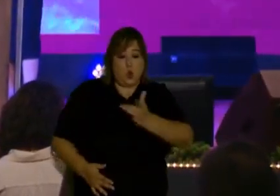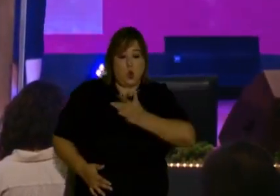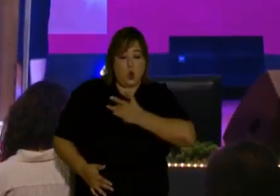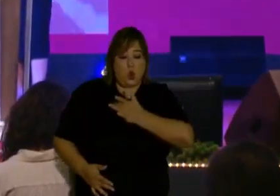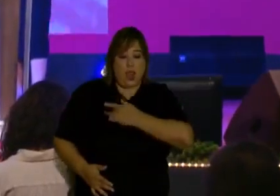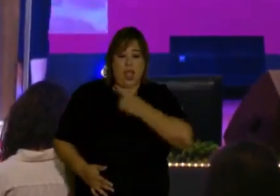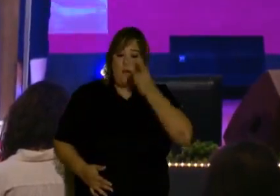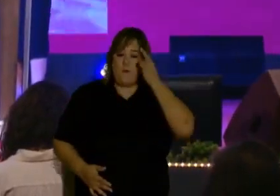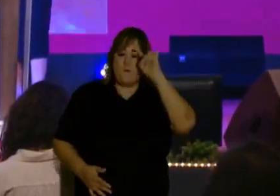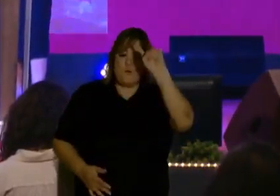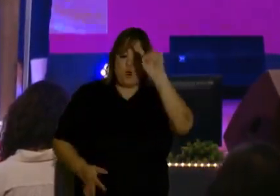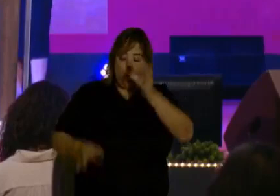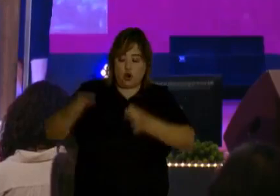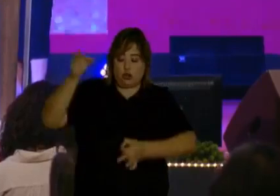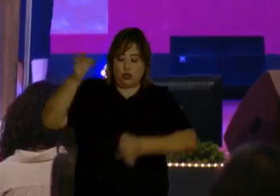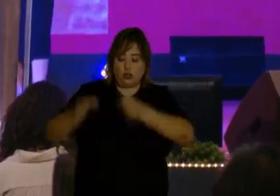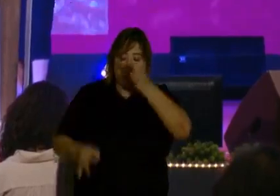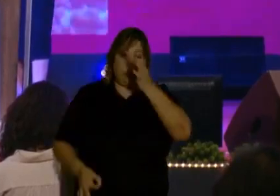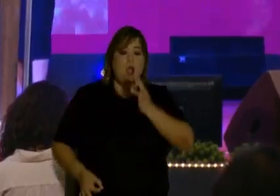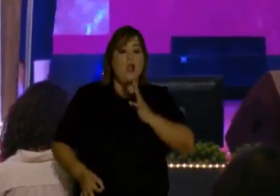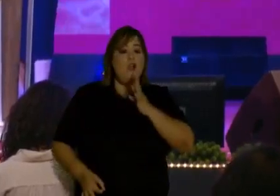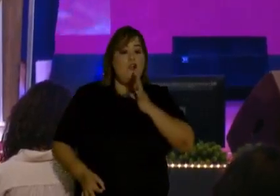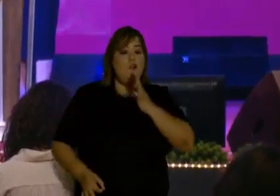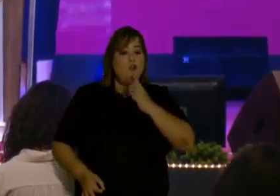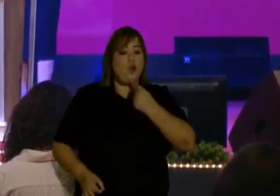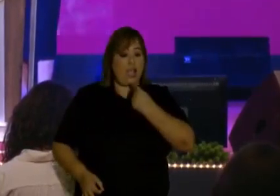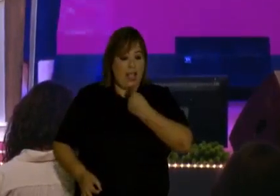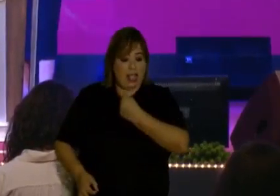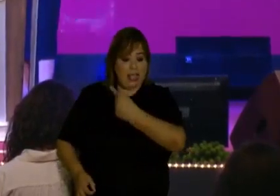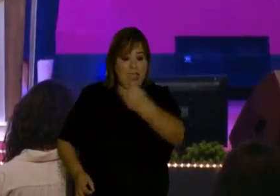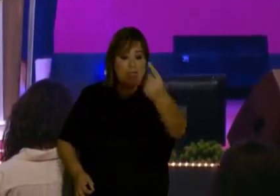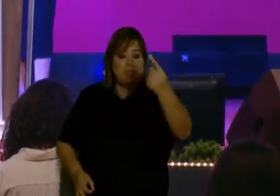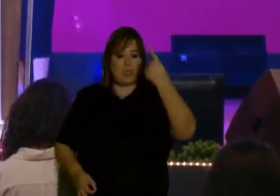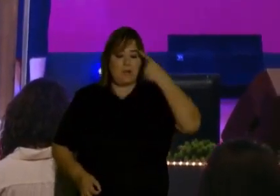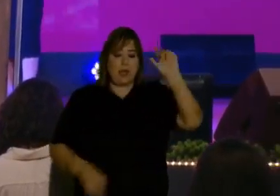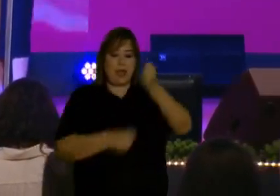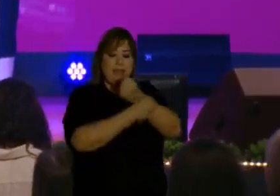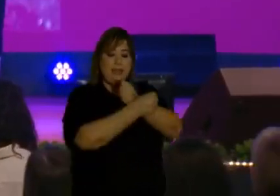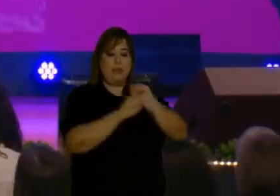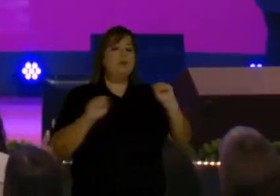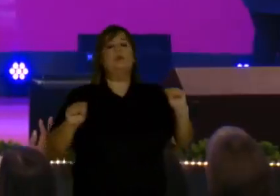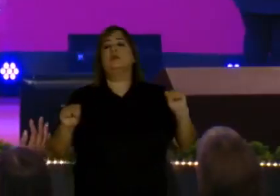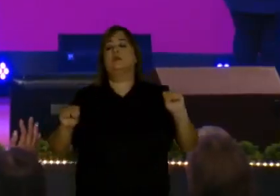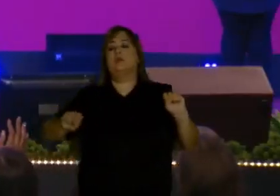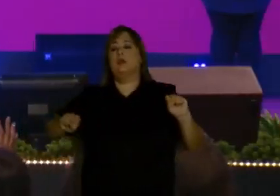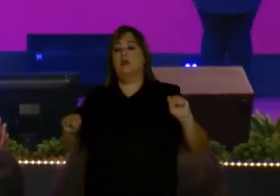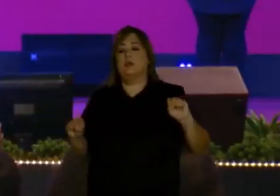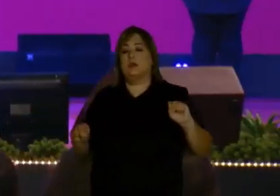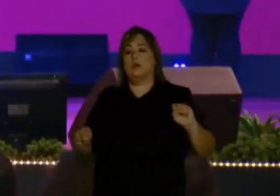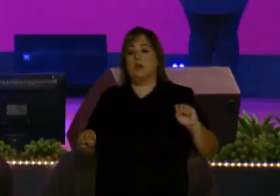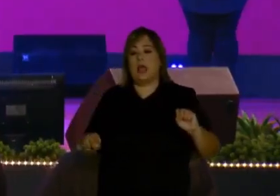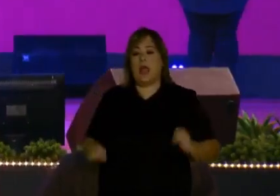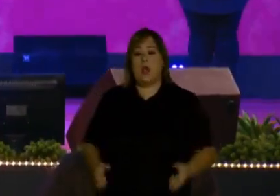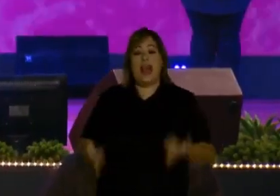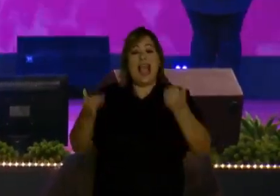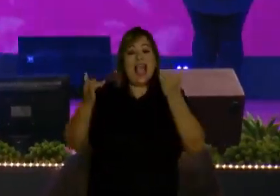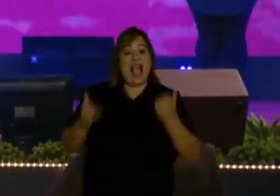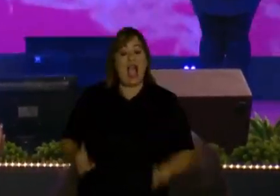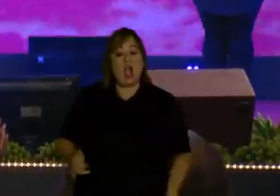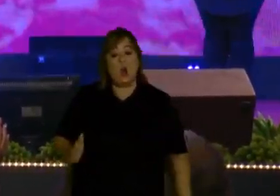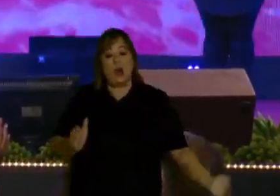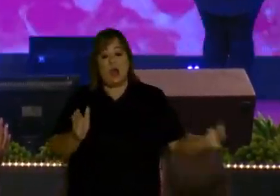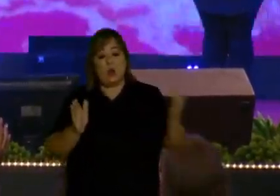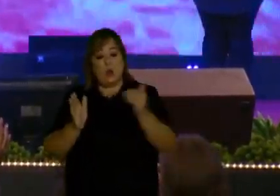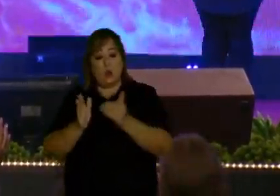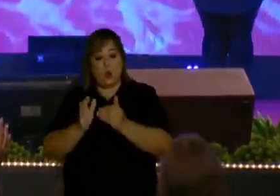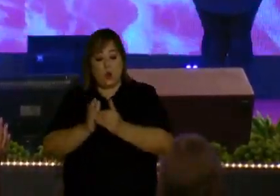para justicia y con la boca se confiesa para salvación. Así que vamos a repetir, cierra tus ojitos, no me